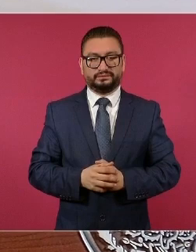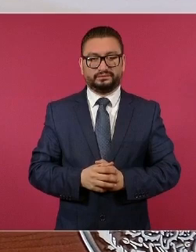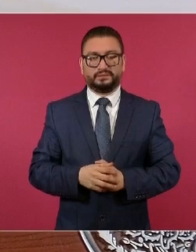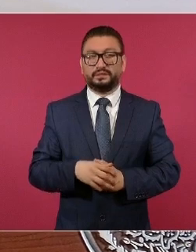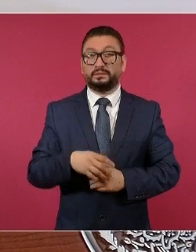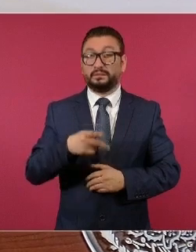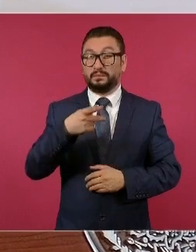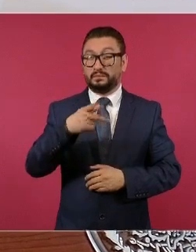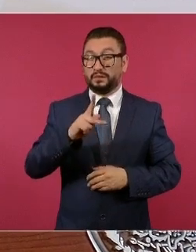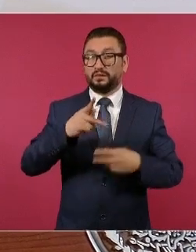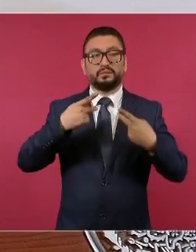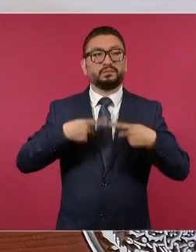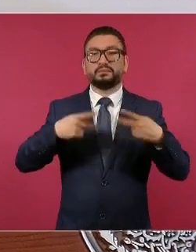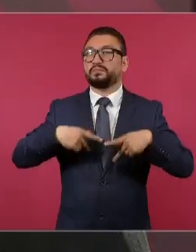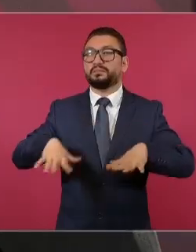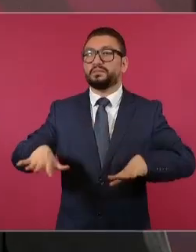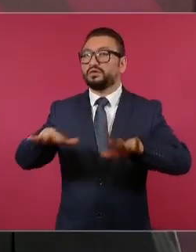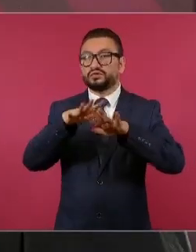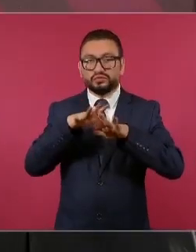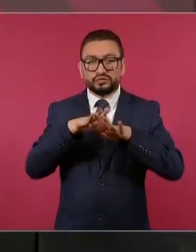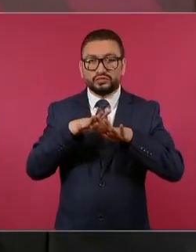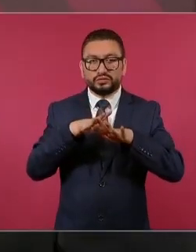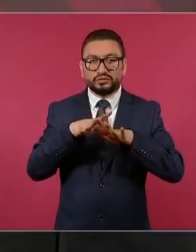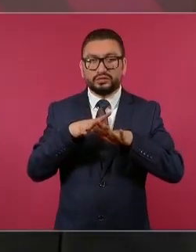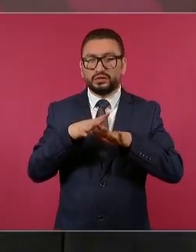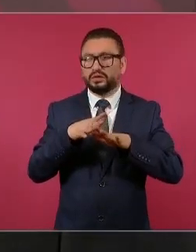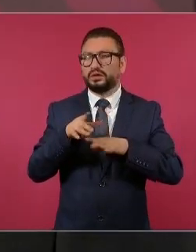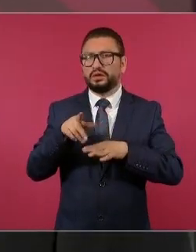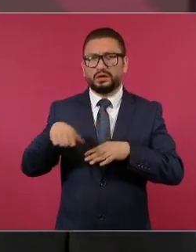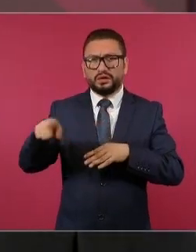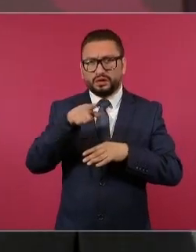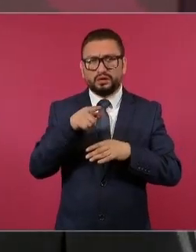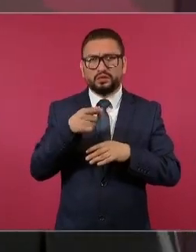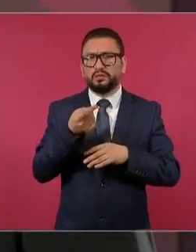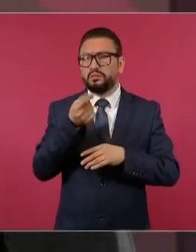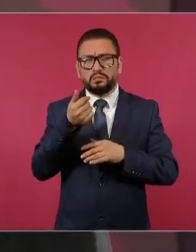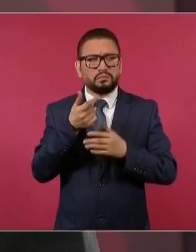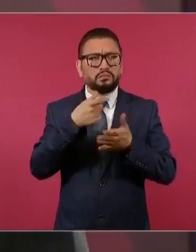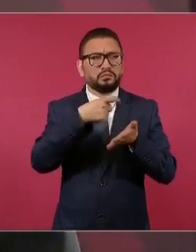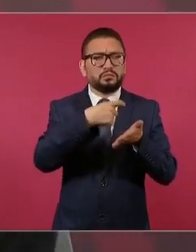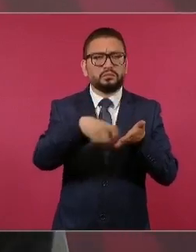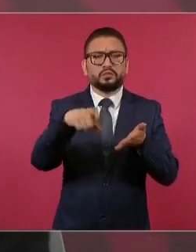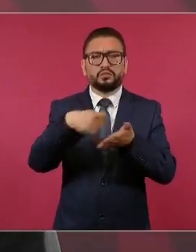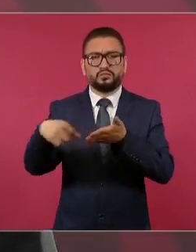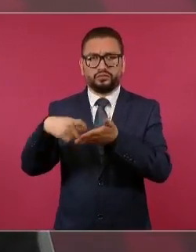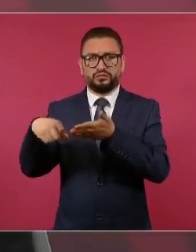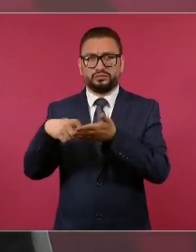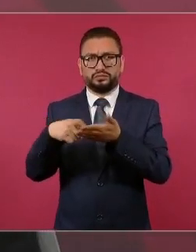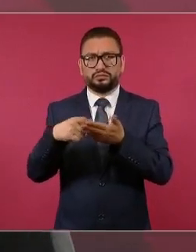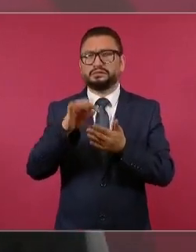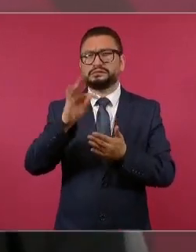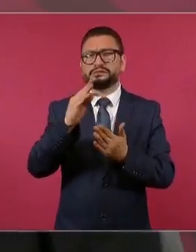Pero la gente, con poquitos recursos, iban a comprar lo que costaba menos,